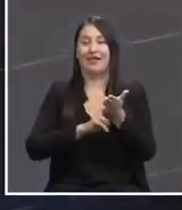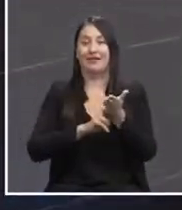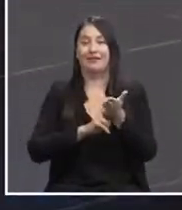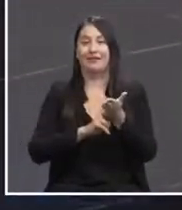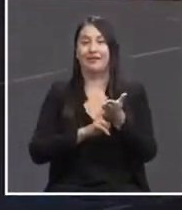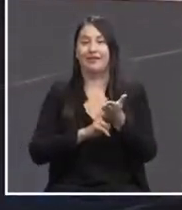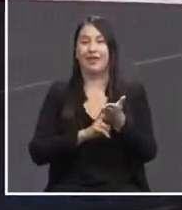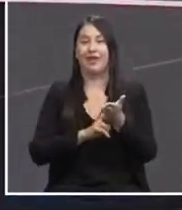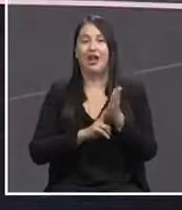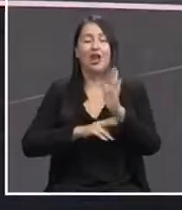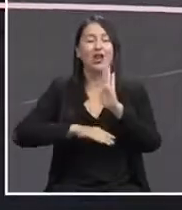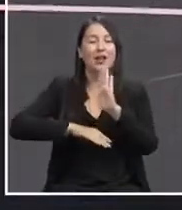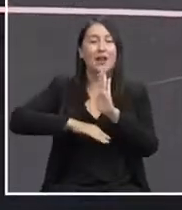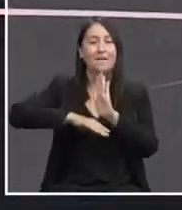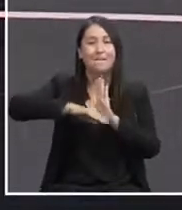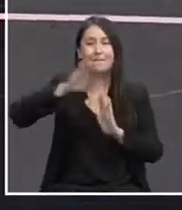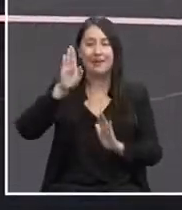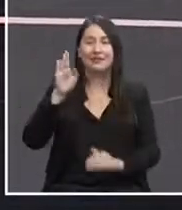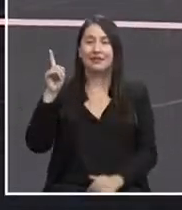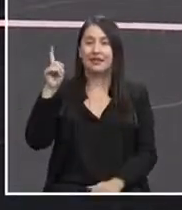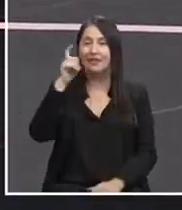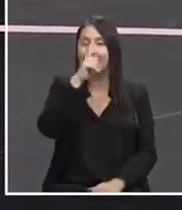Lo que cuesta más no es